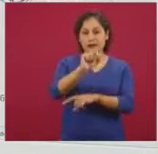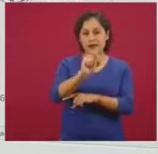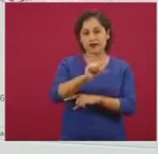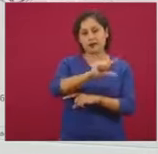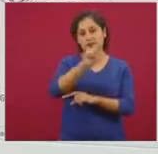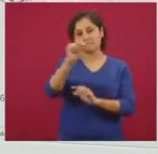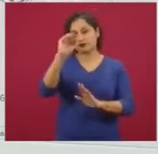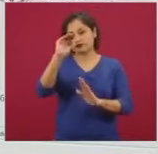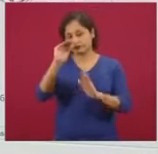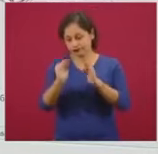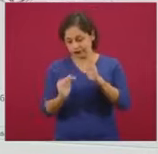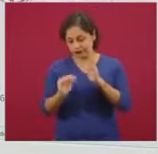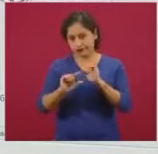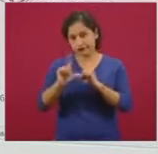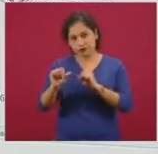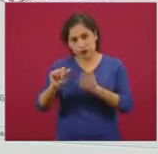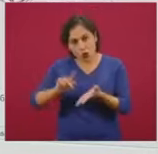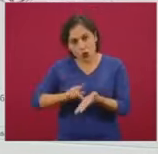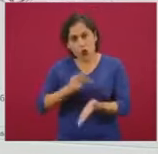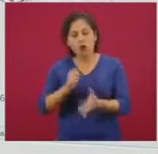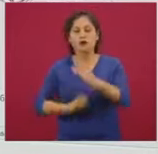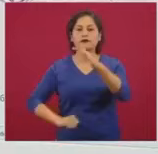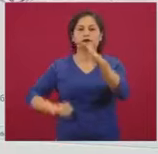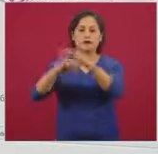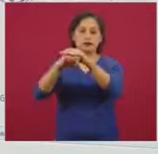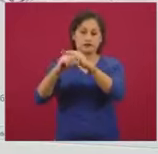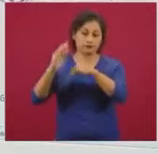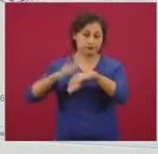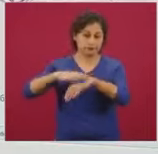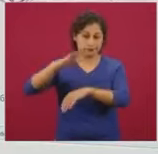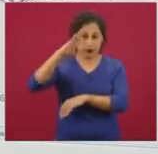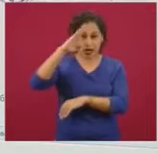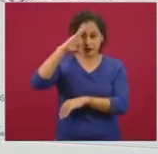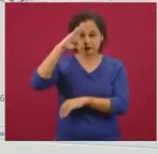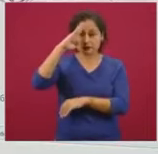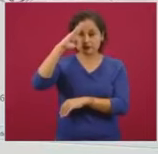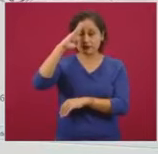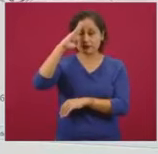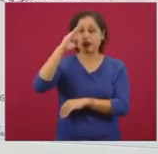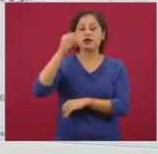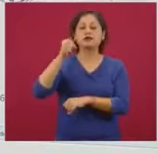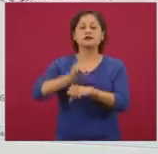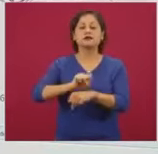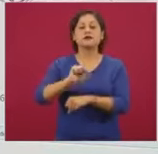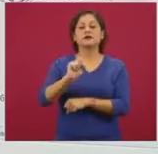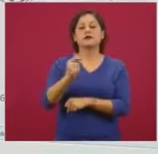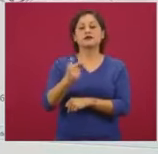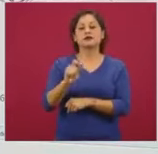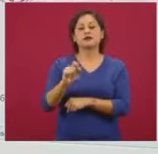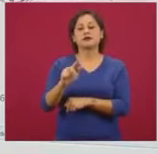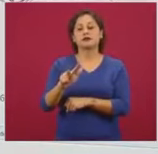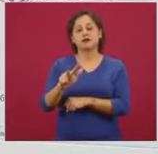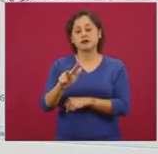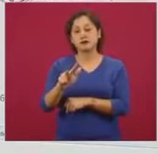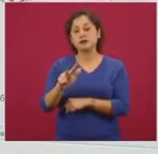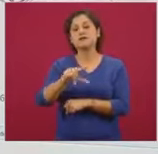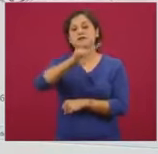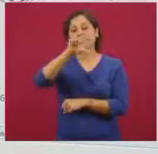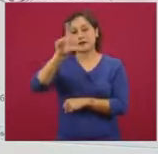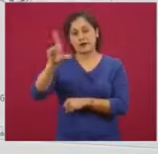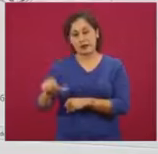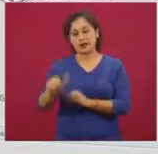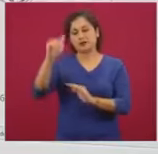otro pico que llegó a un nivel mucho más alto en la semana 27 o 28, y de ahí ha tenido un